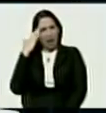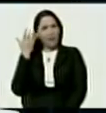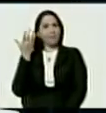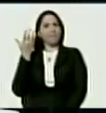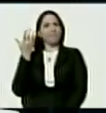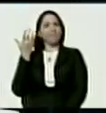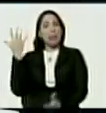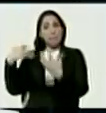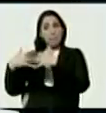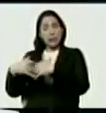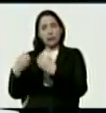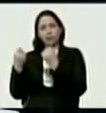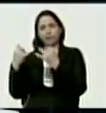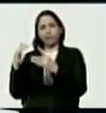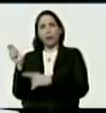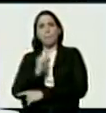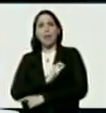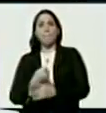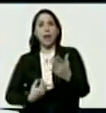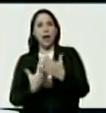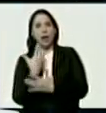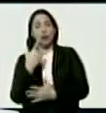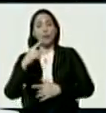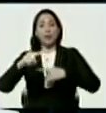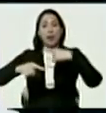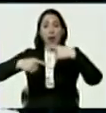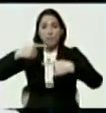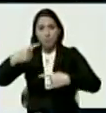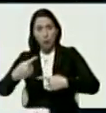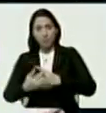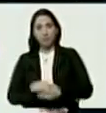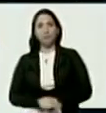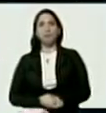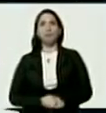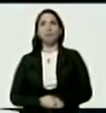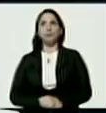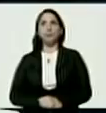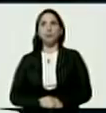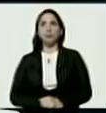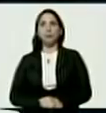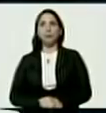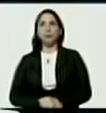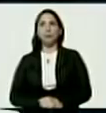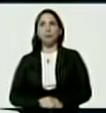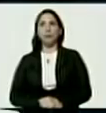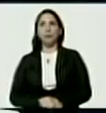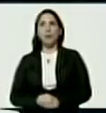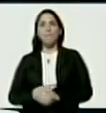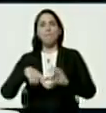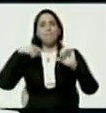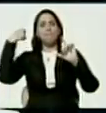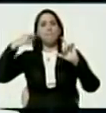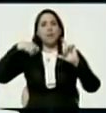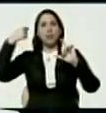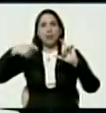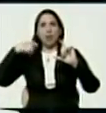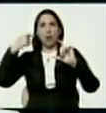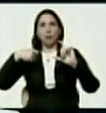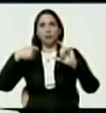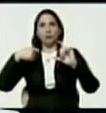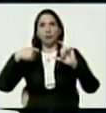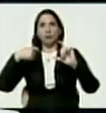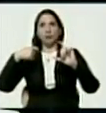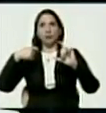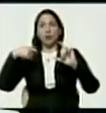muchísimo. Eso fue en el mes de mayo. Luego aparece un video de un señor